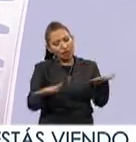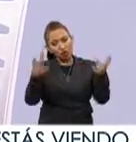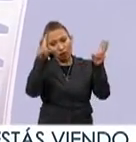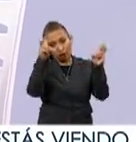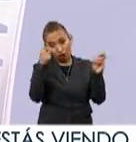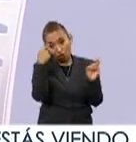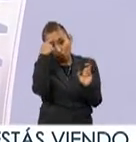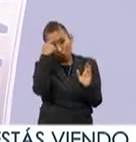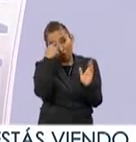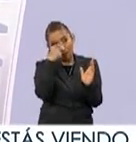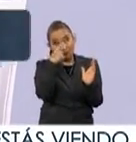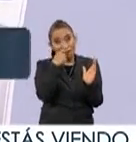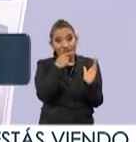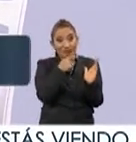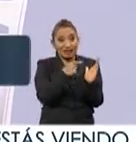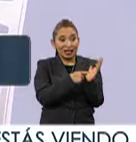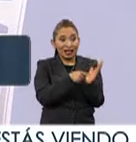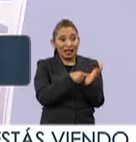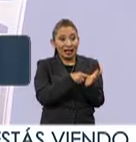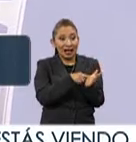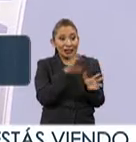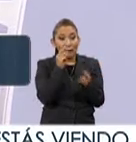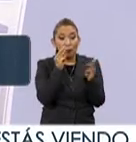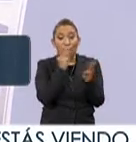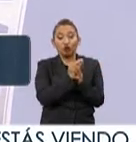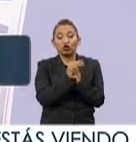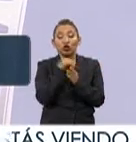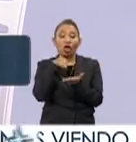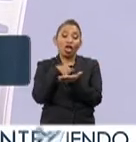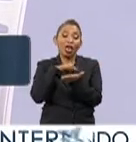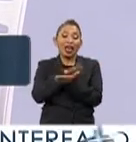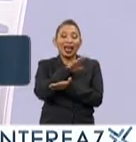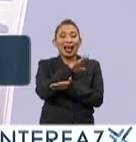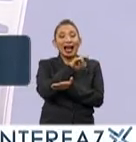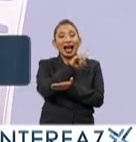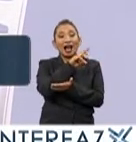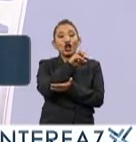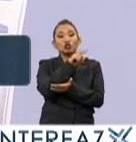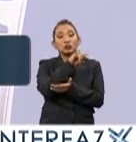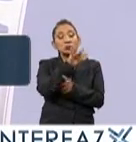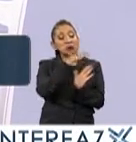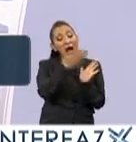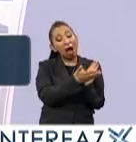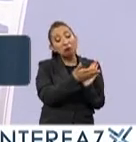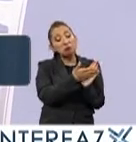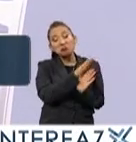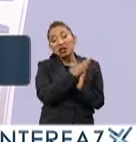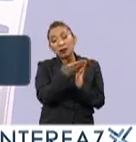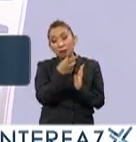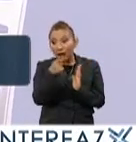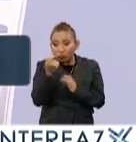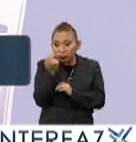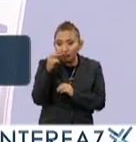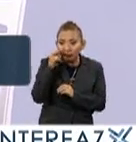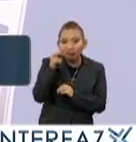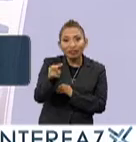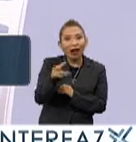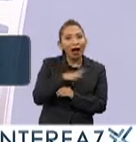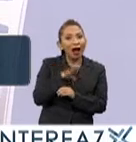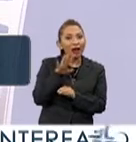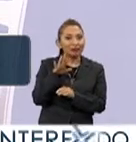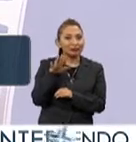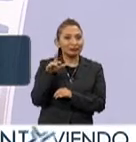yo pensé que ya el mundo editorial de Carlos Monsiváis se había detenido, pero por fortuna no. Sí.